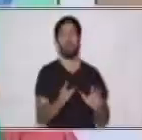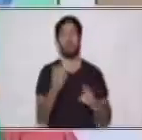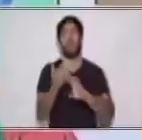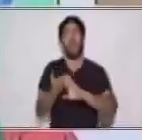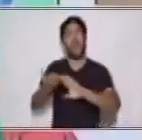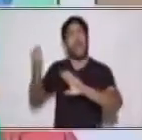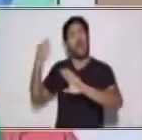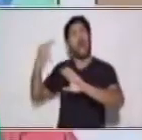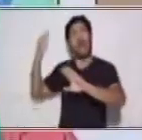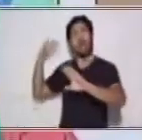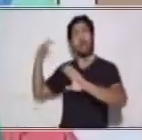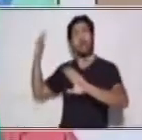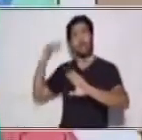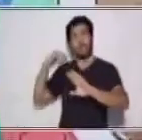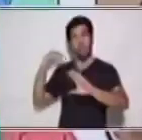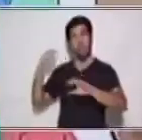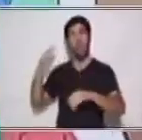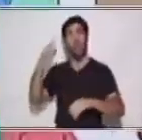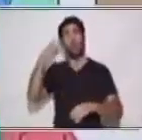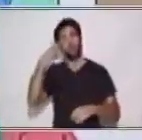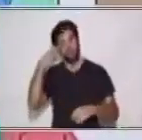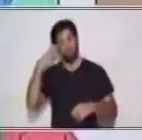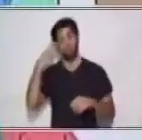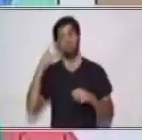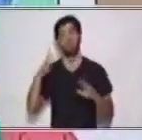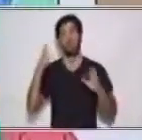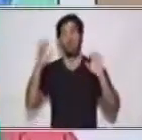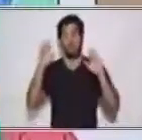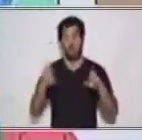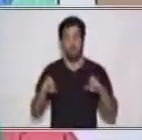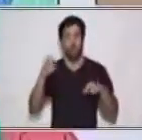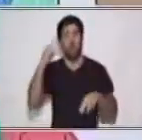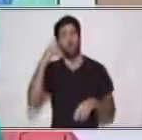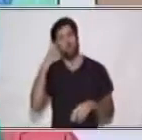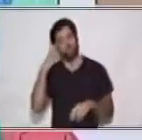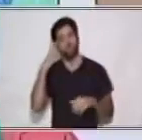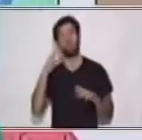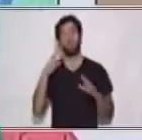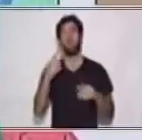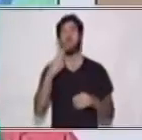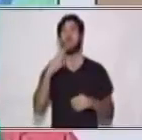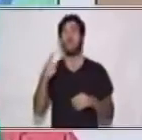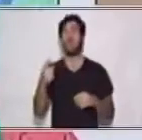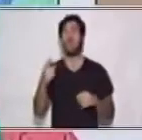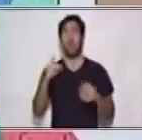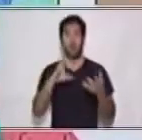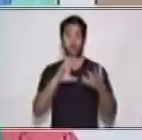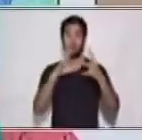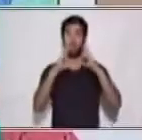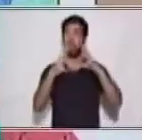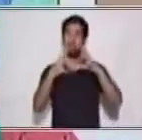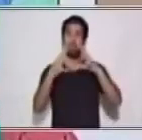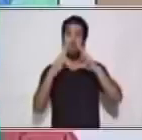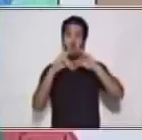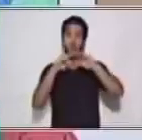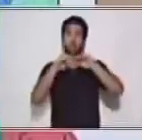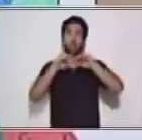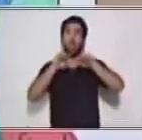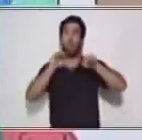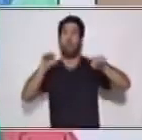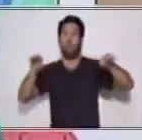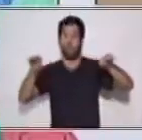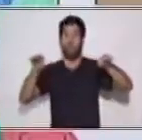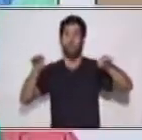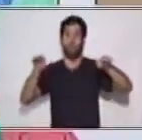Antiguamente se creía, o algunas personas afirmaban que la Tierra era plana, con base a